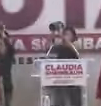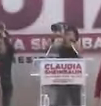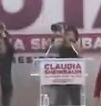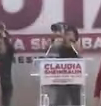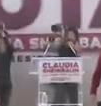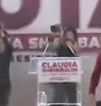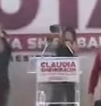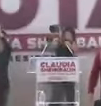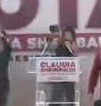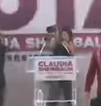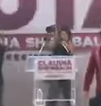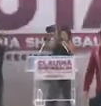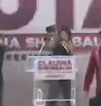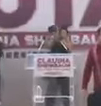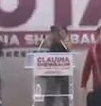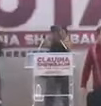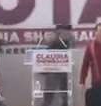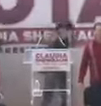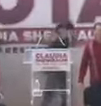¡Presidenta!